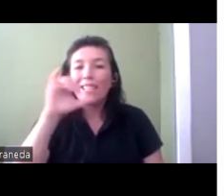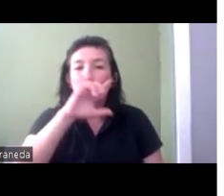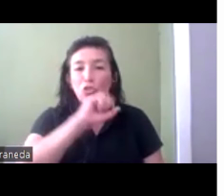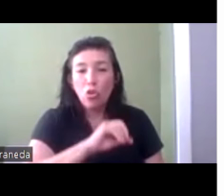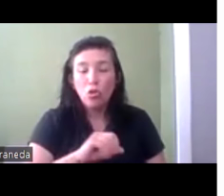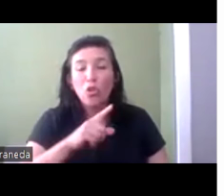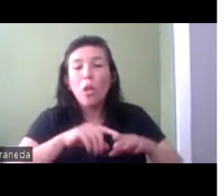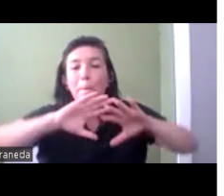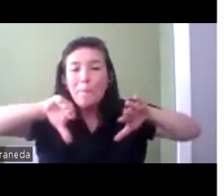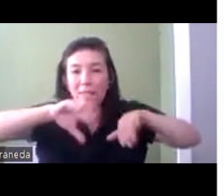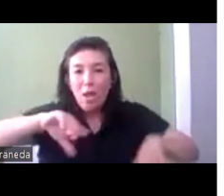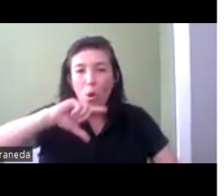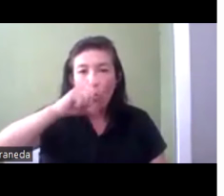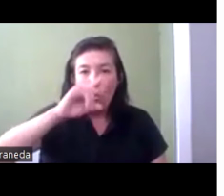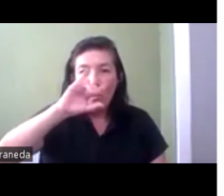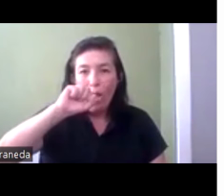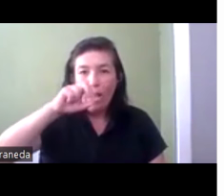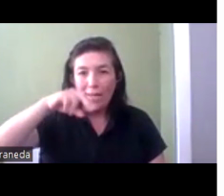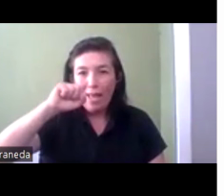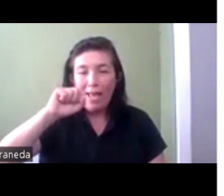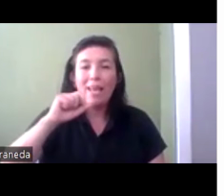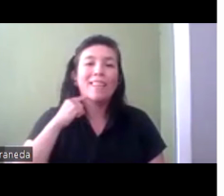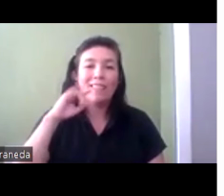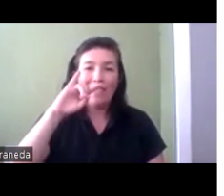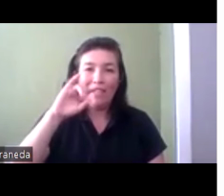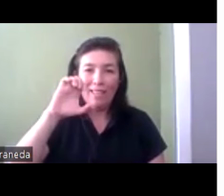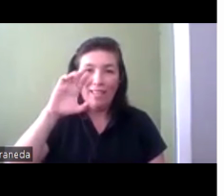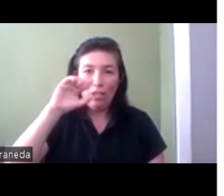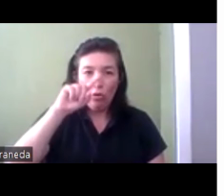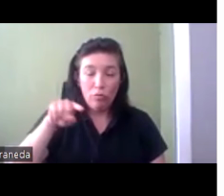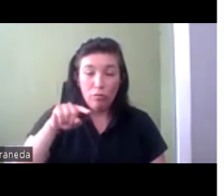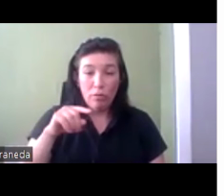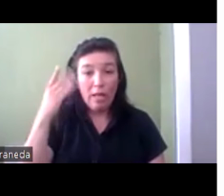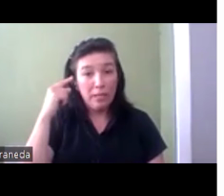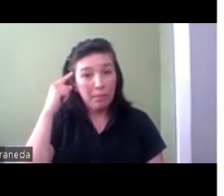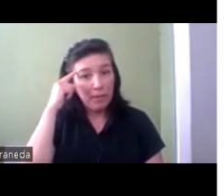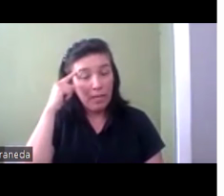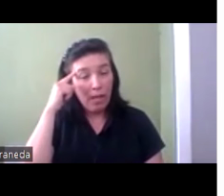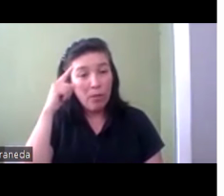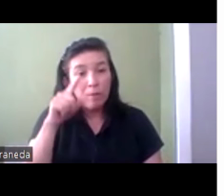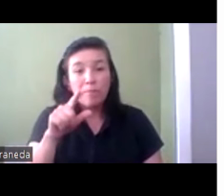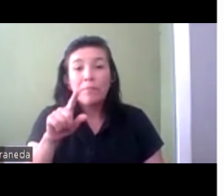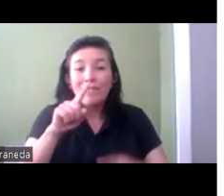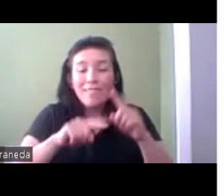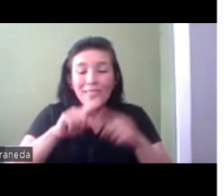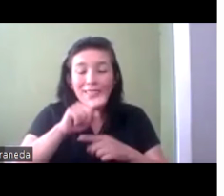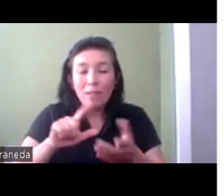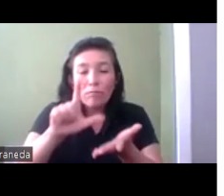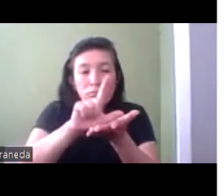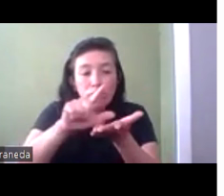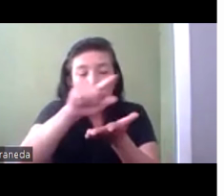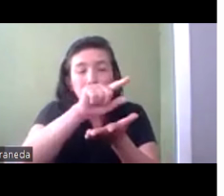Em, Nosotros en una primera instancia fijamos una porción o definimos una porción de terreno a